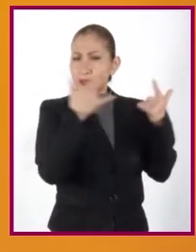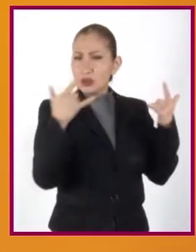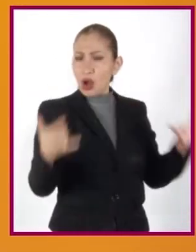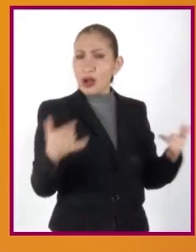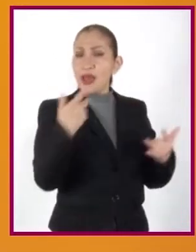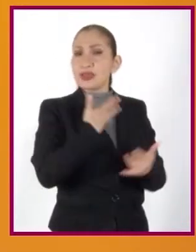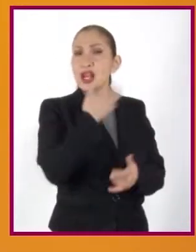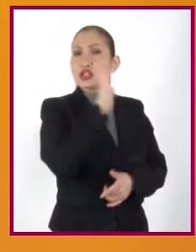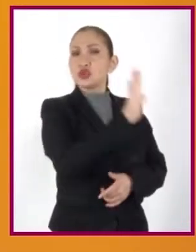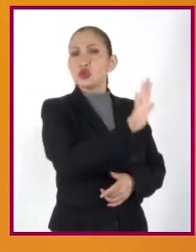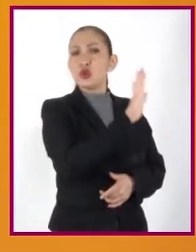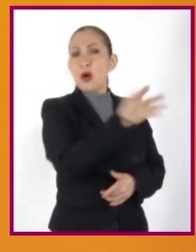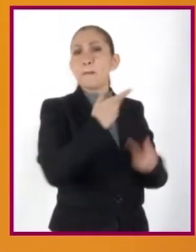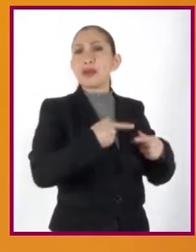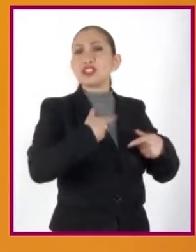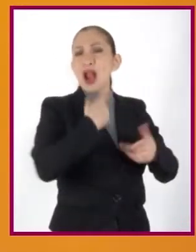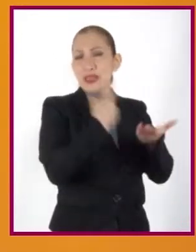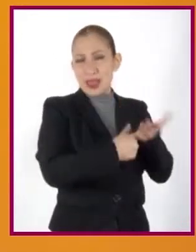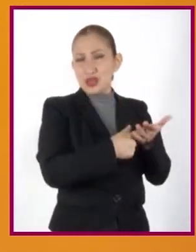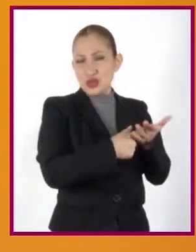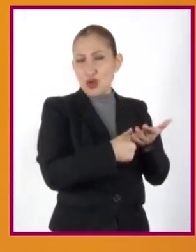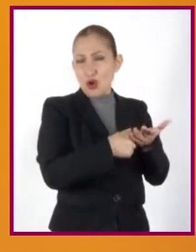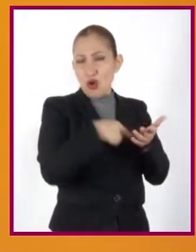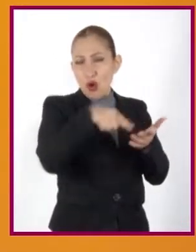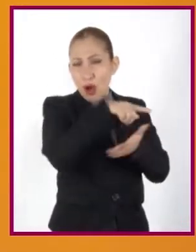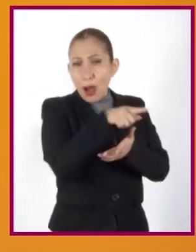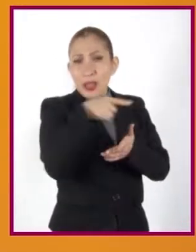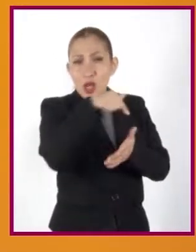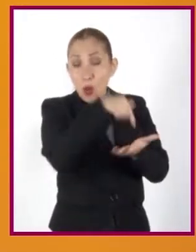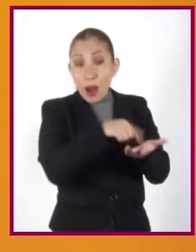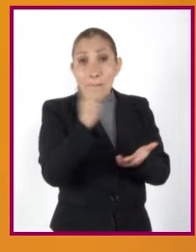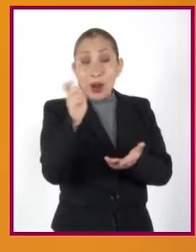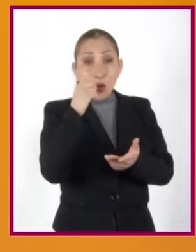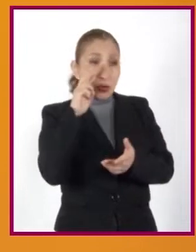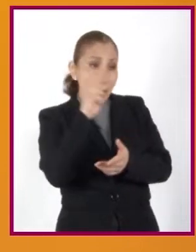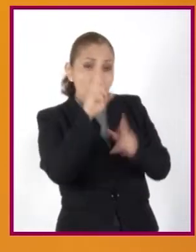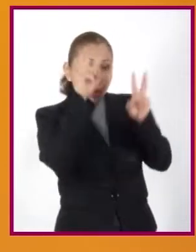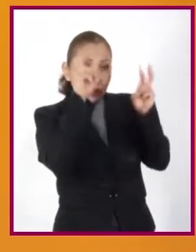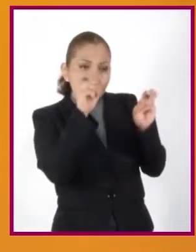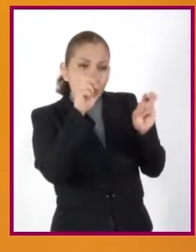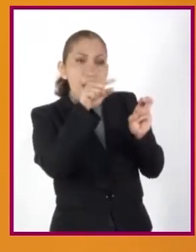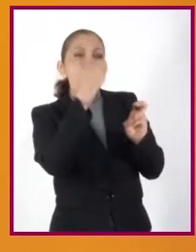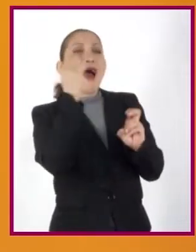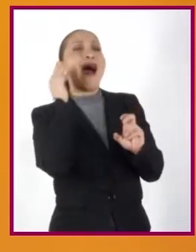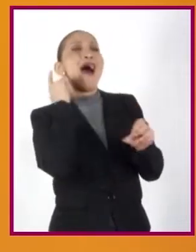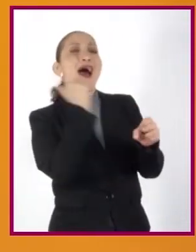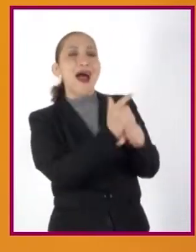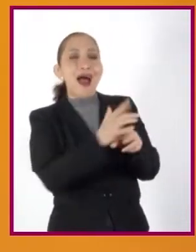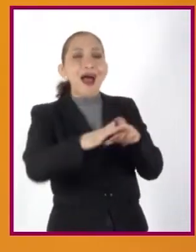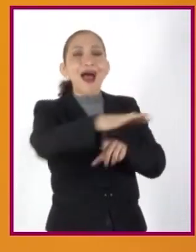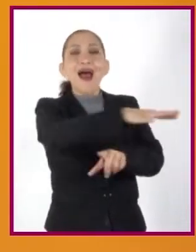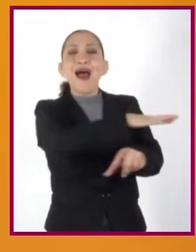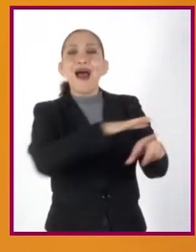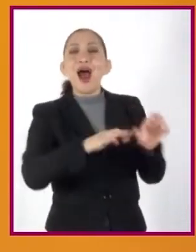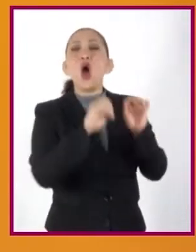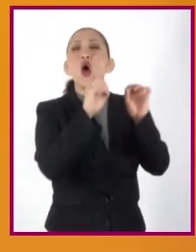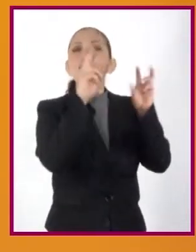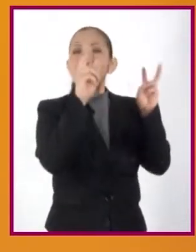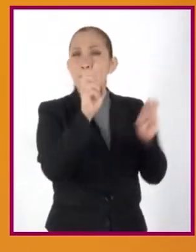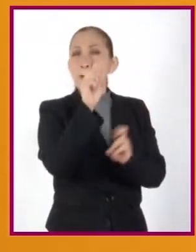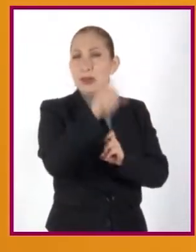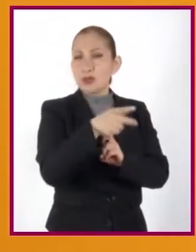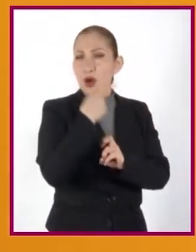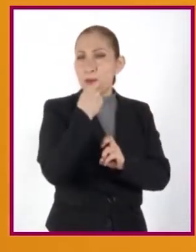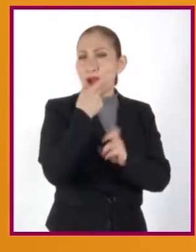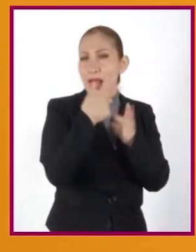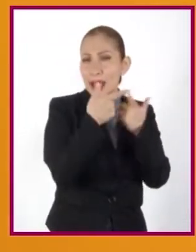sus propios personajes y lugares, pero cuando conocemos el título nos vamos haciendo una idea del contexto o el tema del que va a